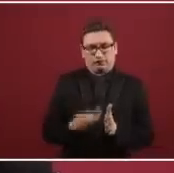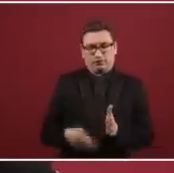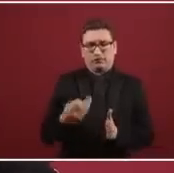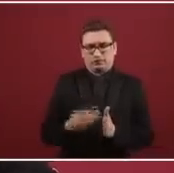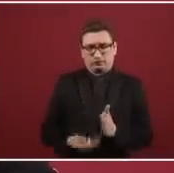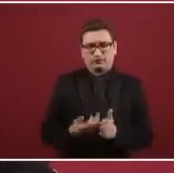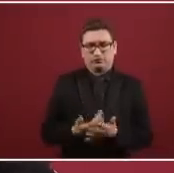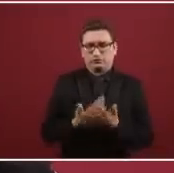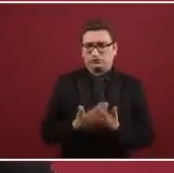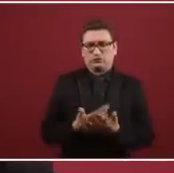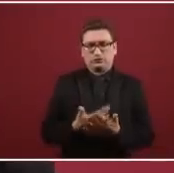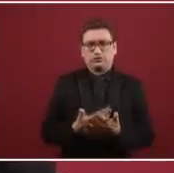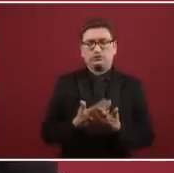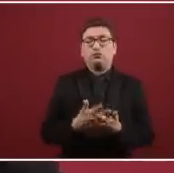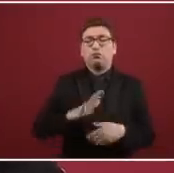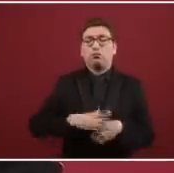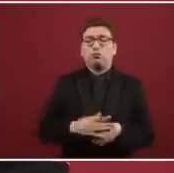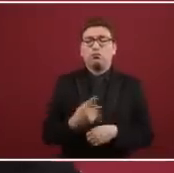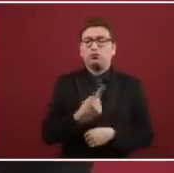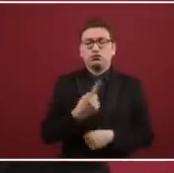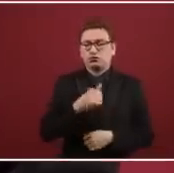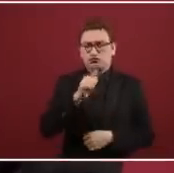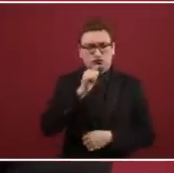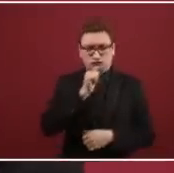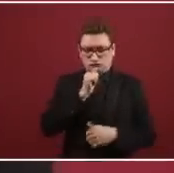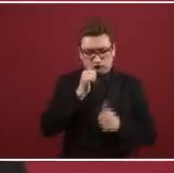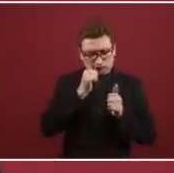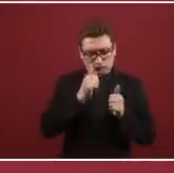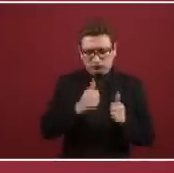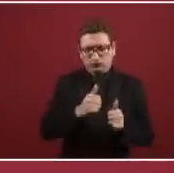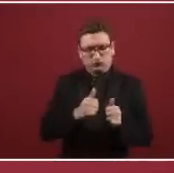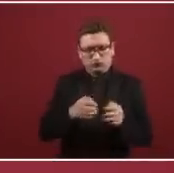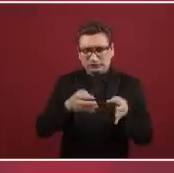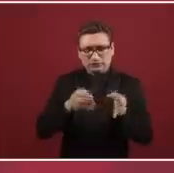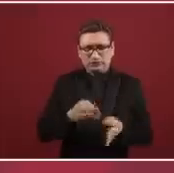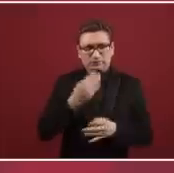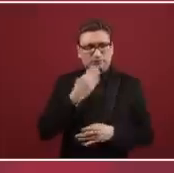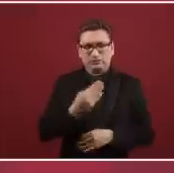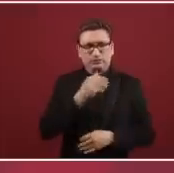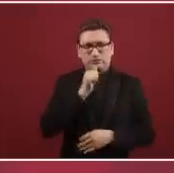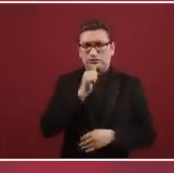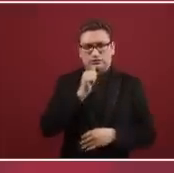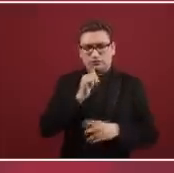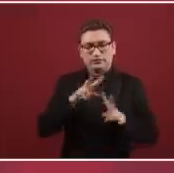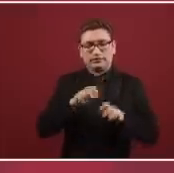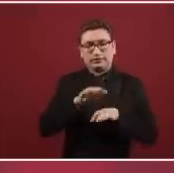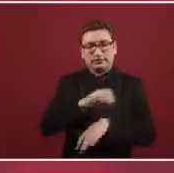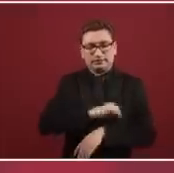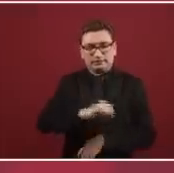No hemos podido atender bien el problema de la salud.